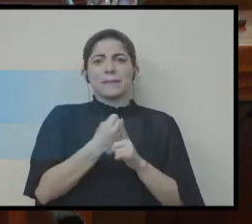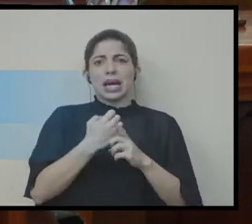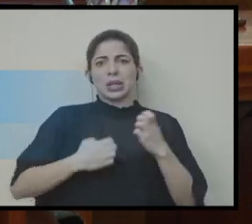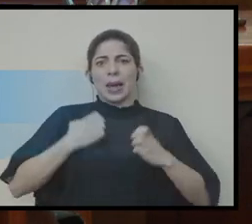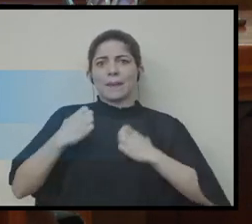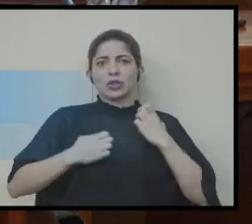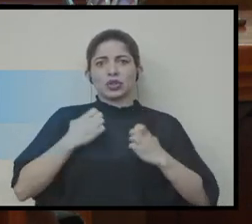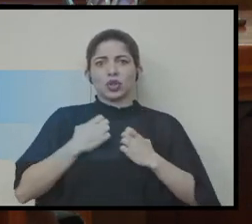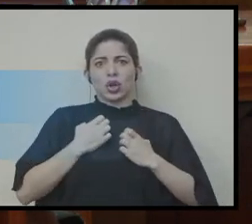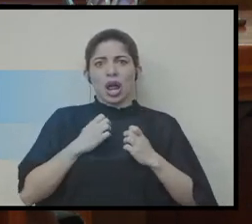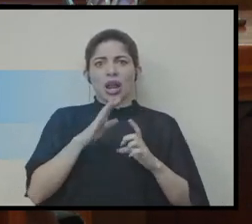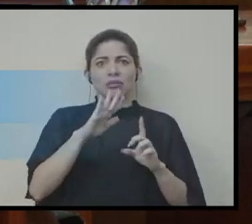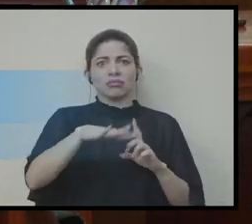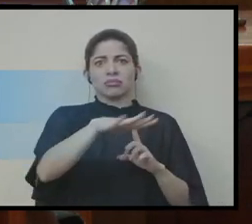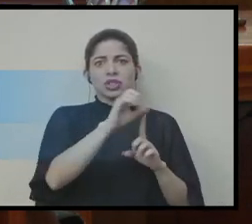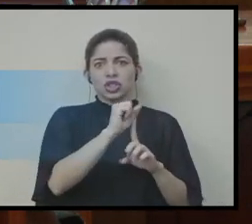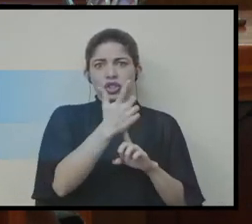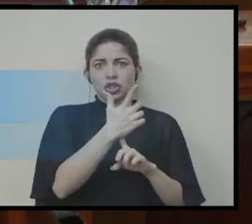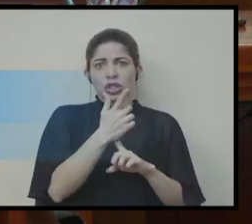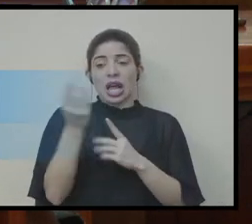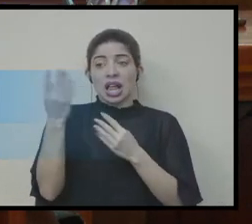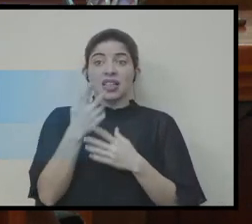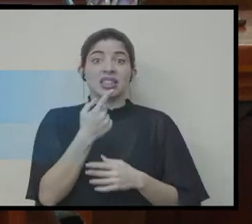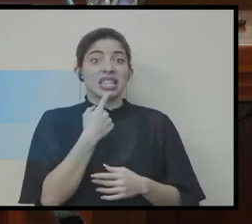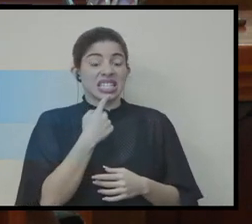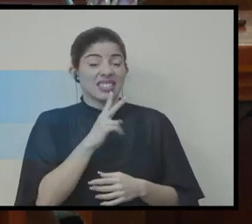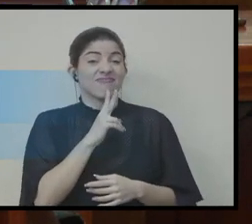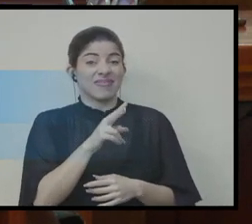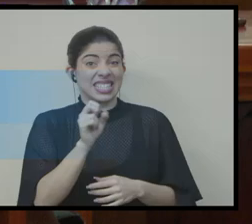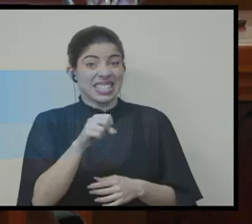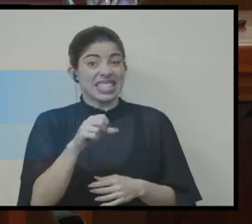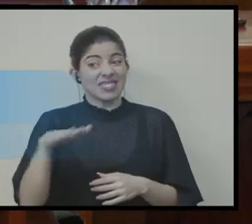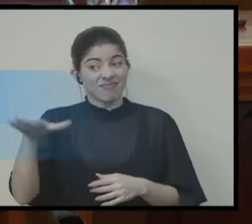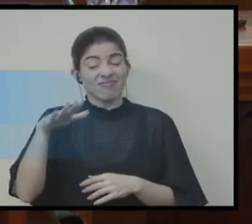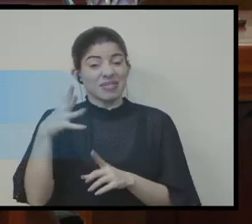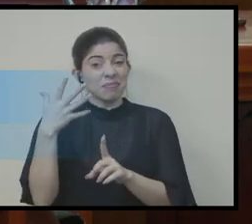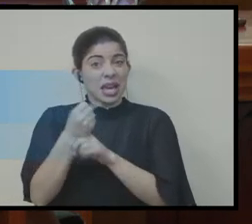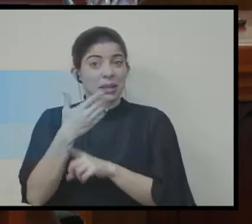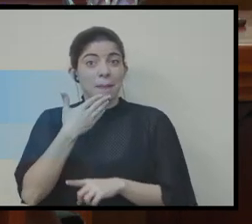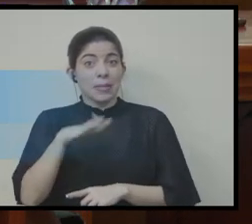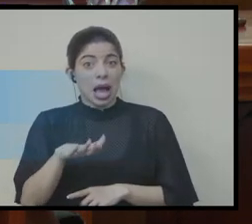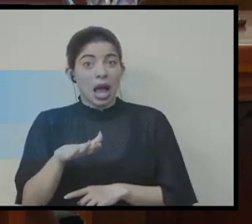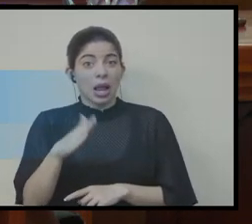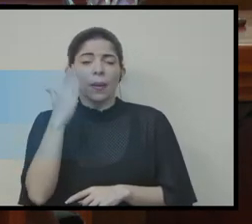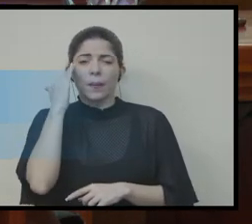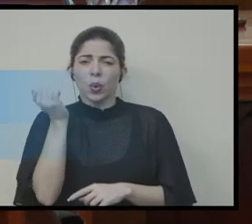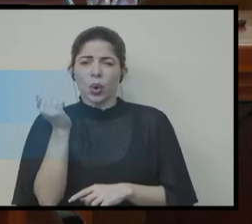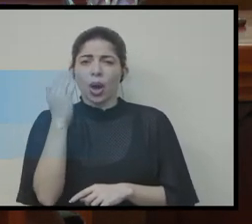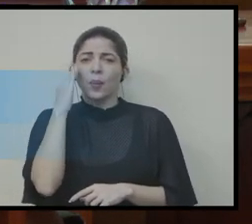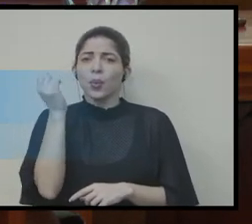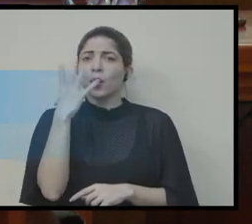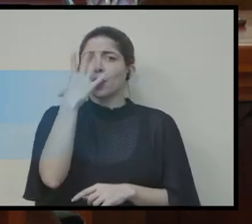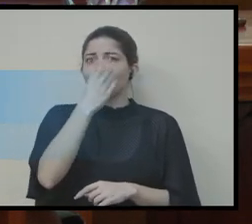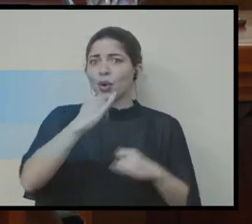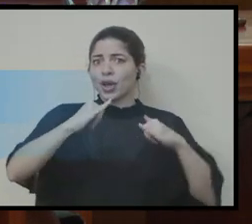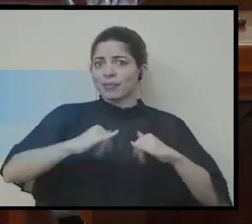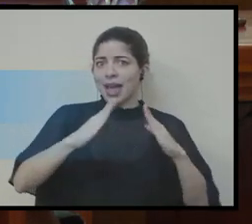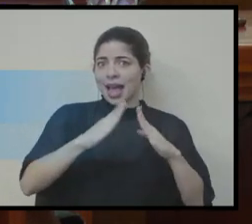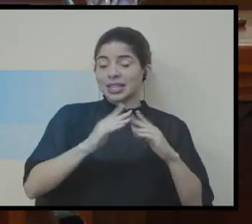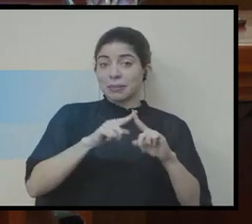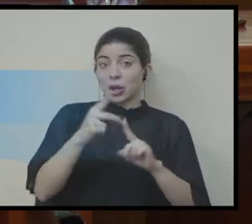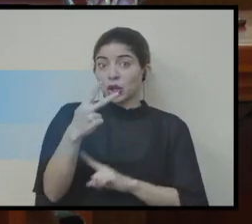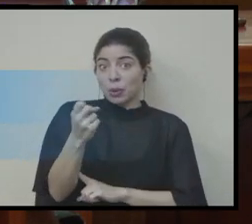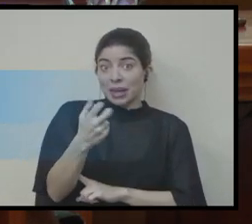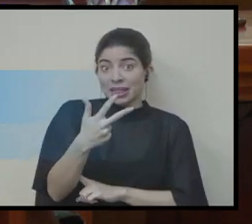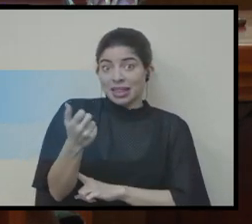en la sociedad? Entonces ya me dicen, Edwin, la verdad sí está muy mal. ¿Por qué? Porque es bonito estar en la casa. Pero